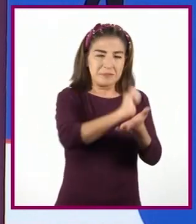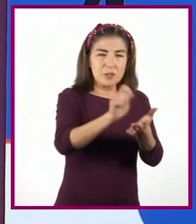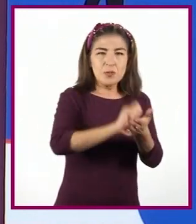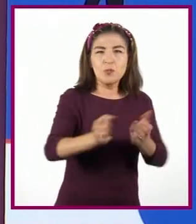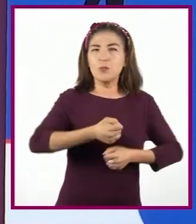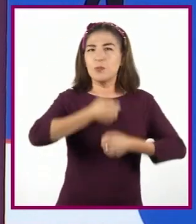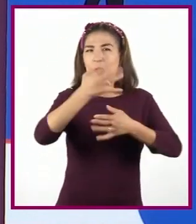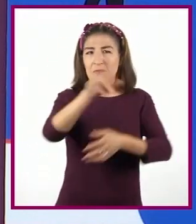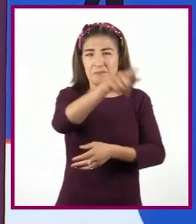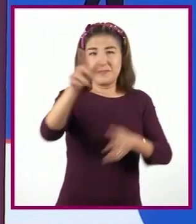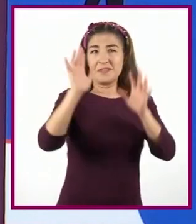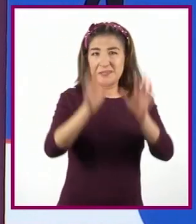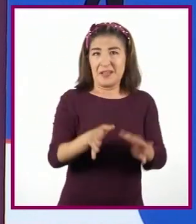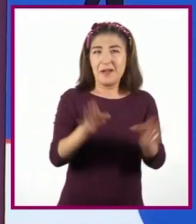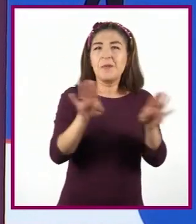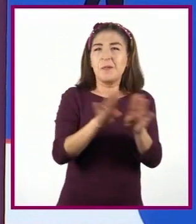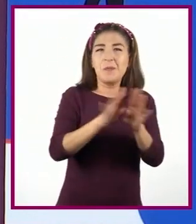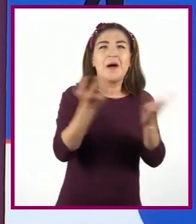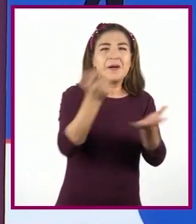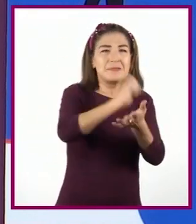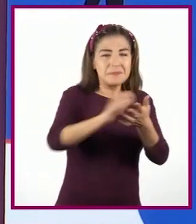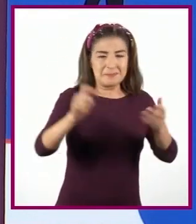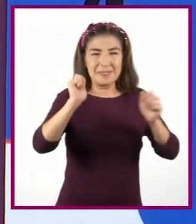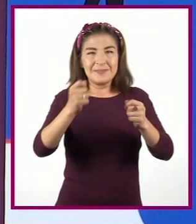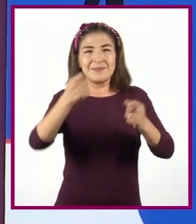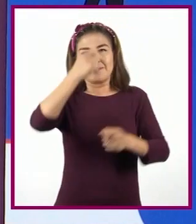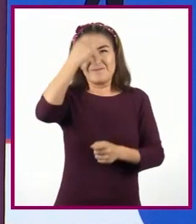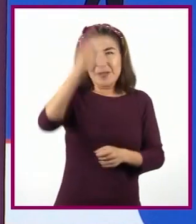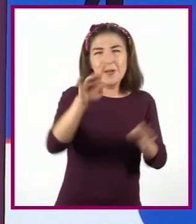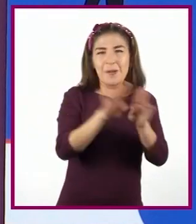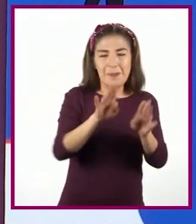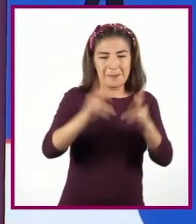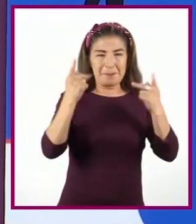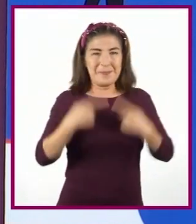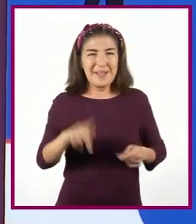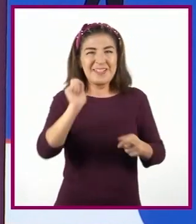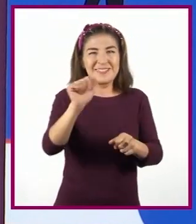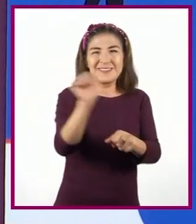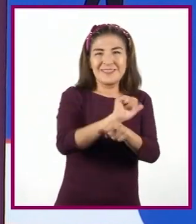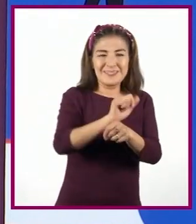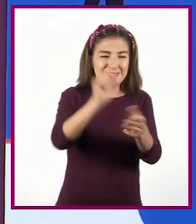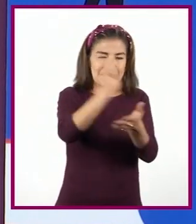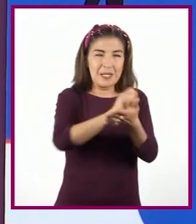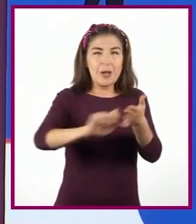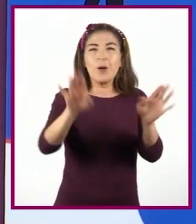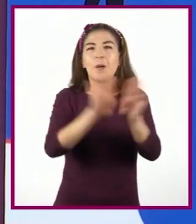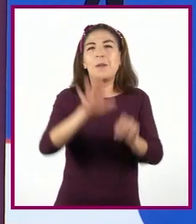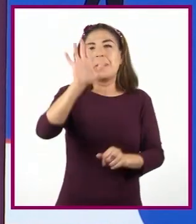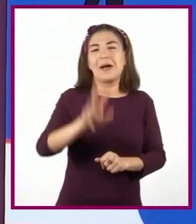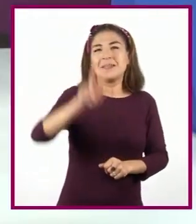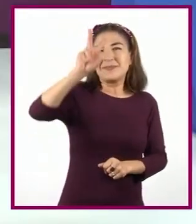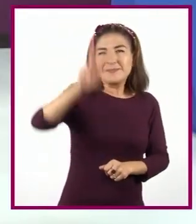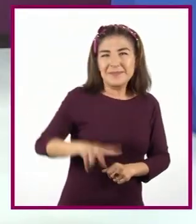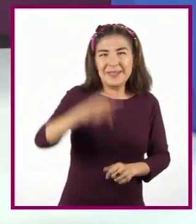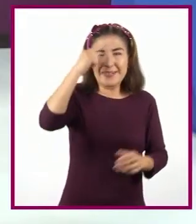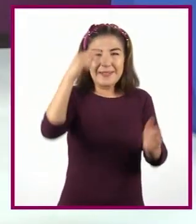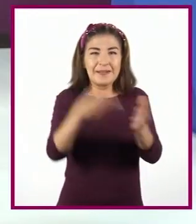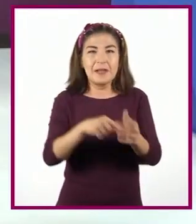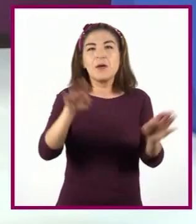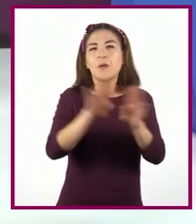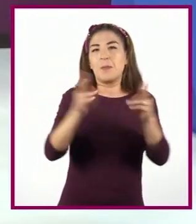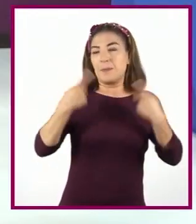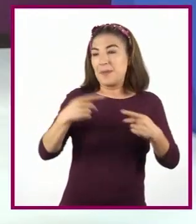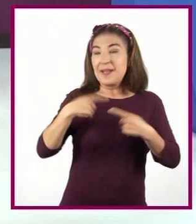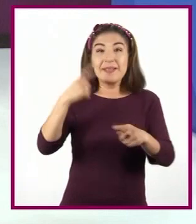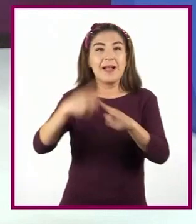utilizan para crear emociones? Para que el personaje y las situaciones se lean verosímiles, es decir, creíbles, y que quien lo lea se